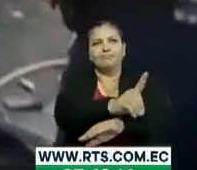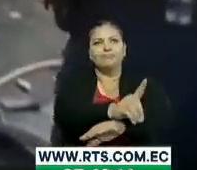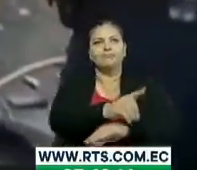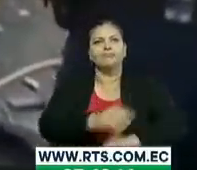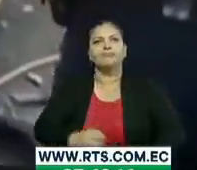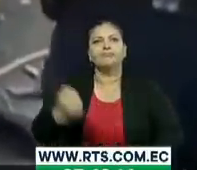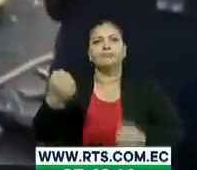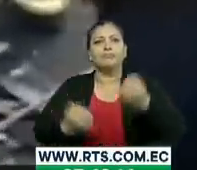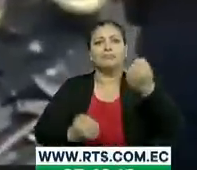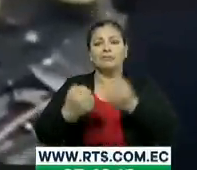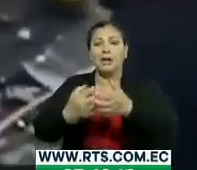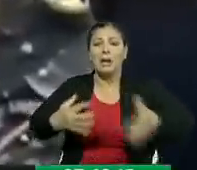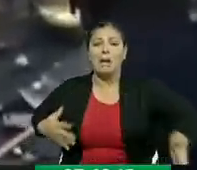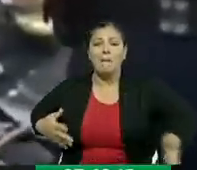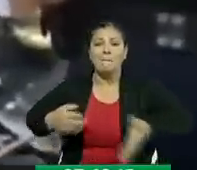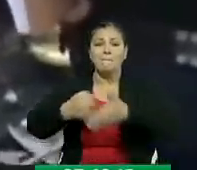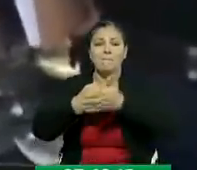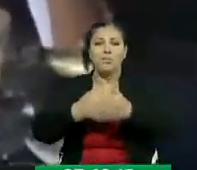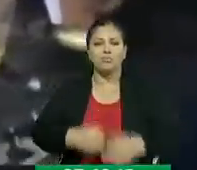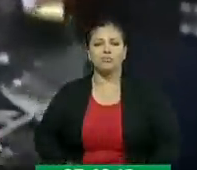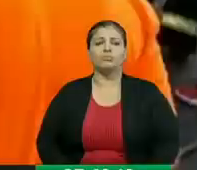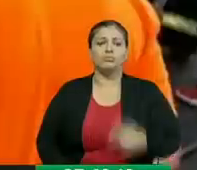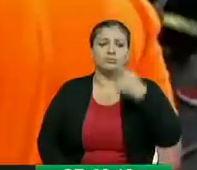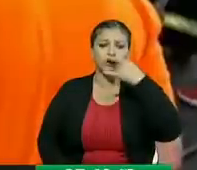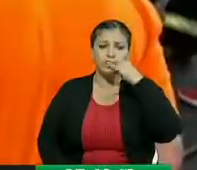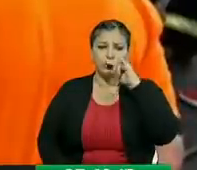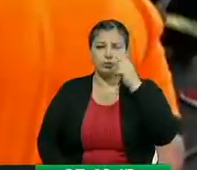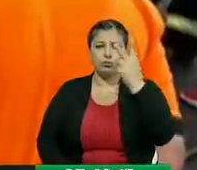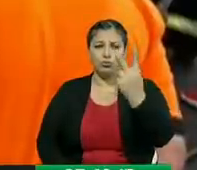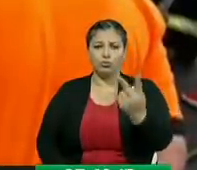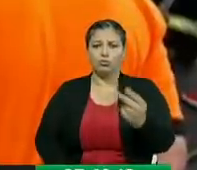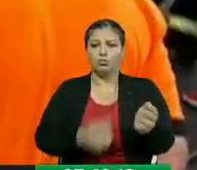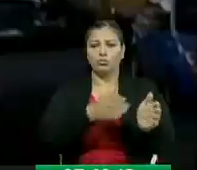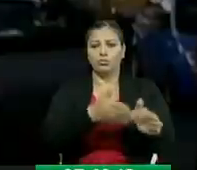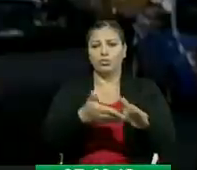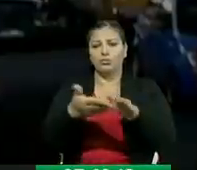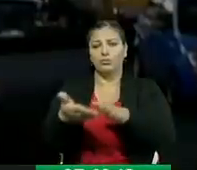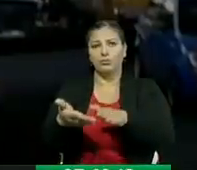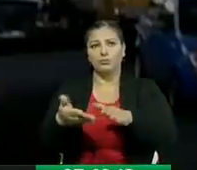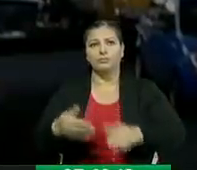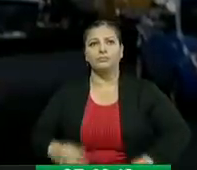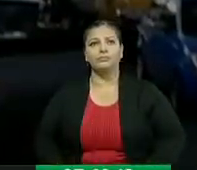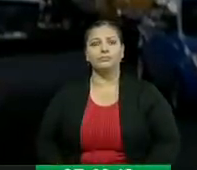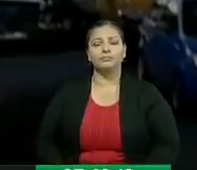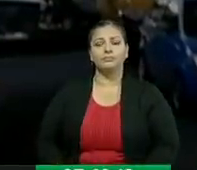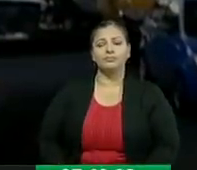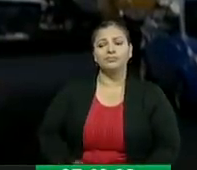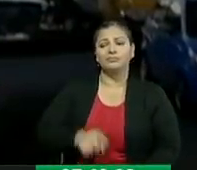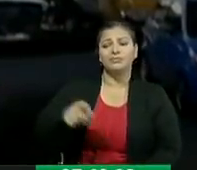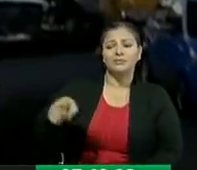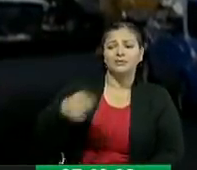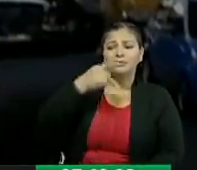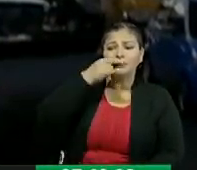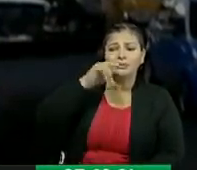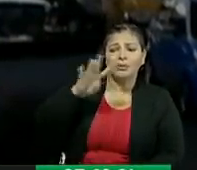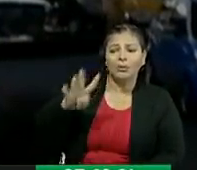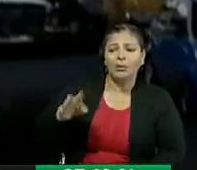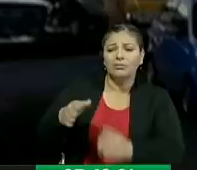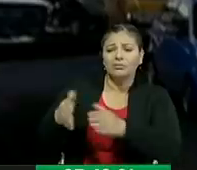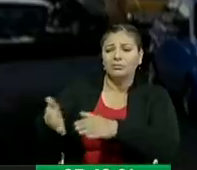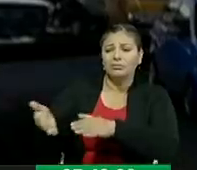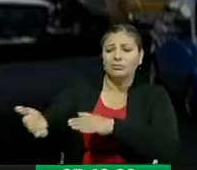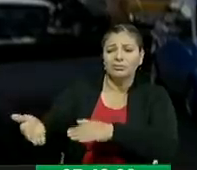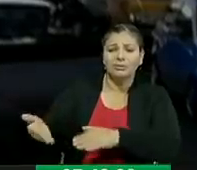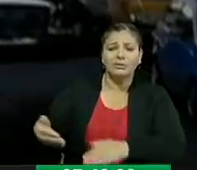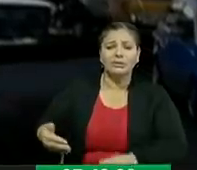Hay 2 niñas, sí, 2 niñas. Sí, el otro señor sí, también como 4 niñas. Esposo de una sobrina